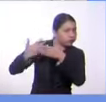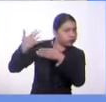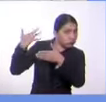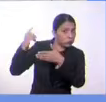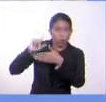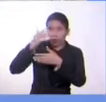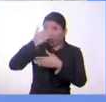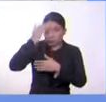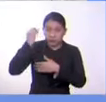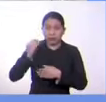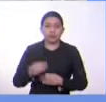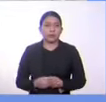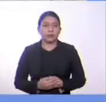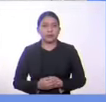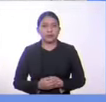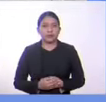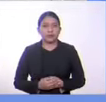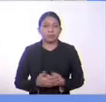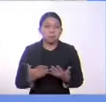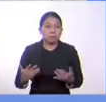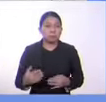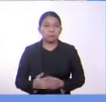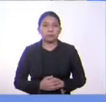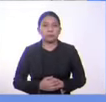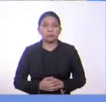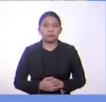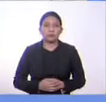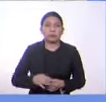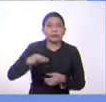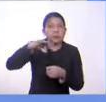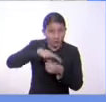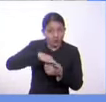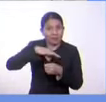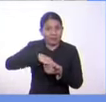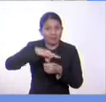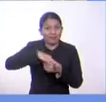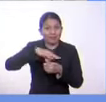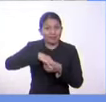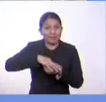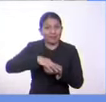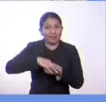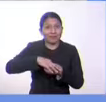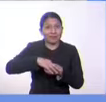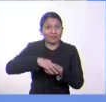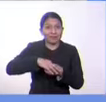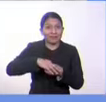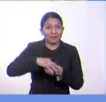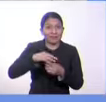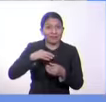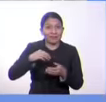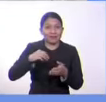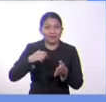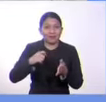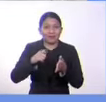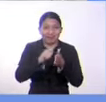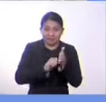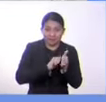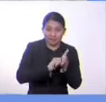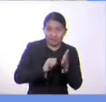dejar de mencionar, que el voto era la expresión de la burla a la voluntad